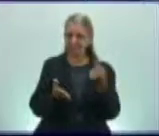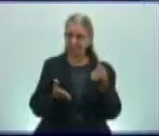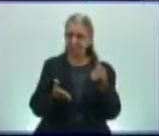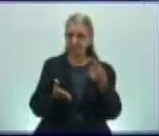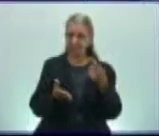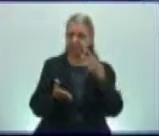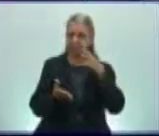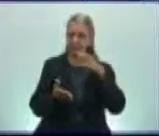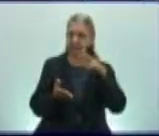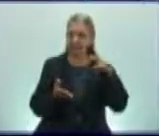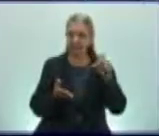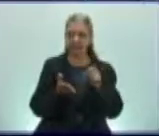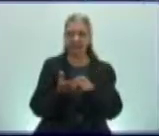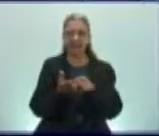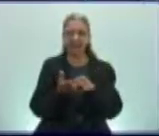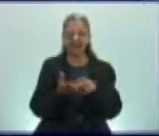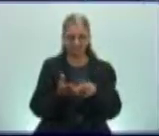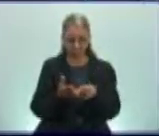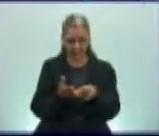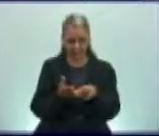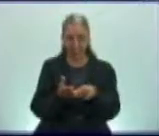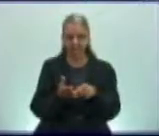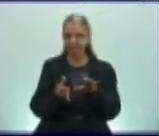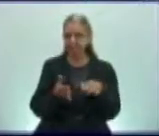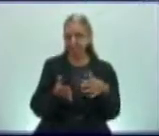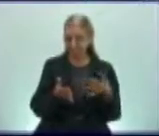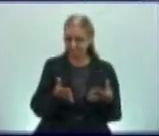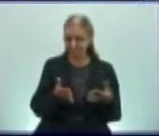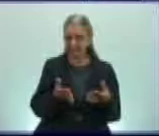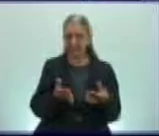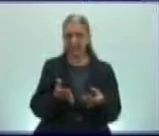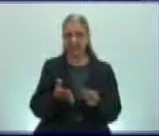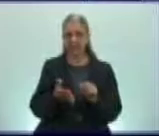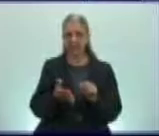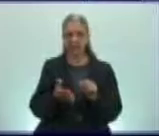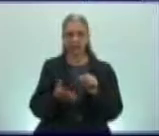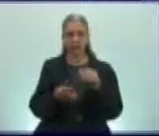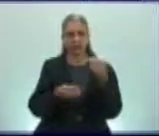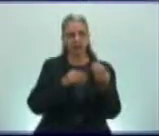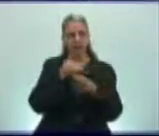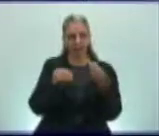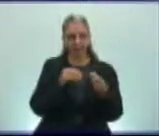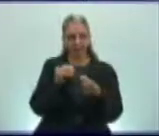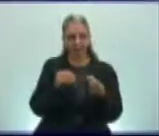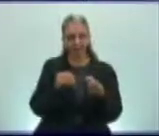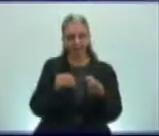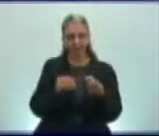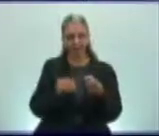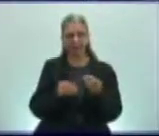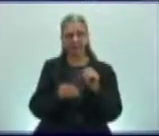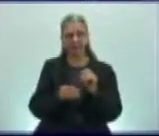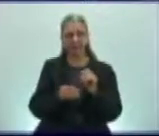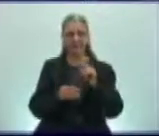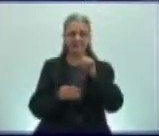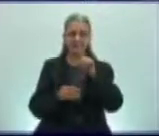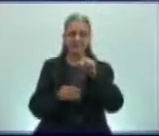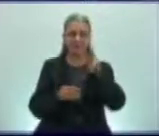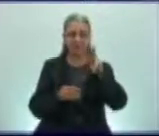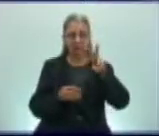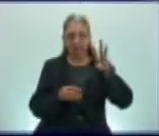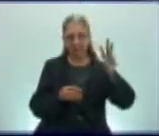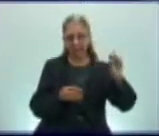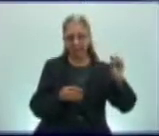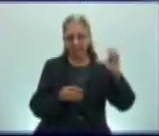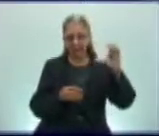entonces determinar el valor del radio. Sustituimos los valores conocidos, el valor de la